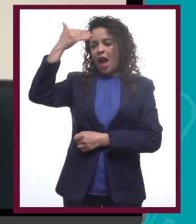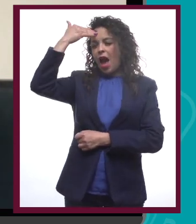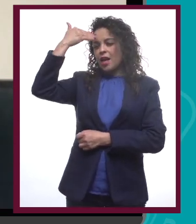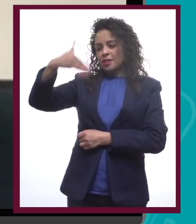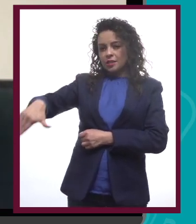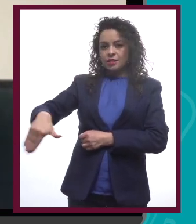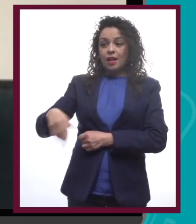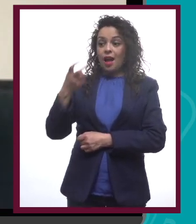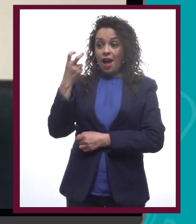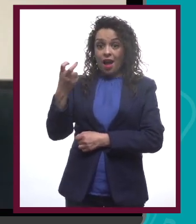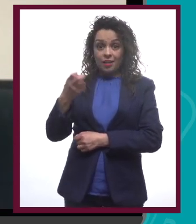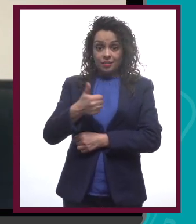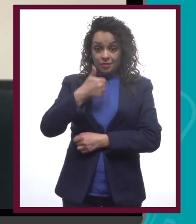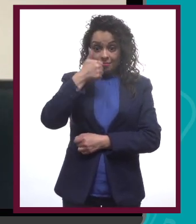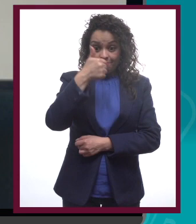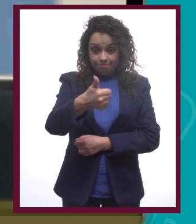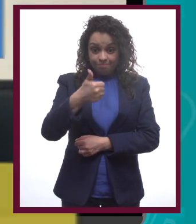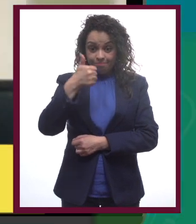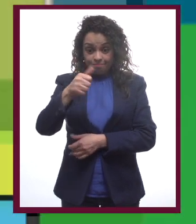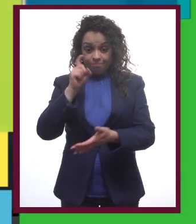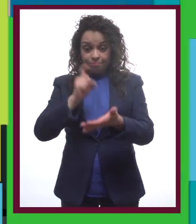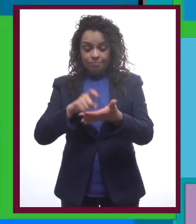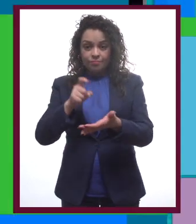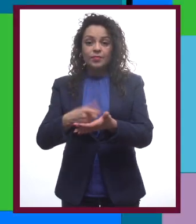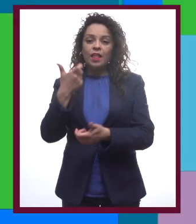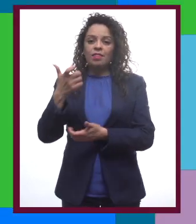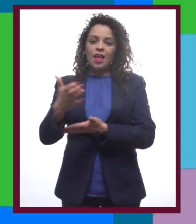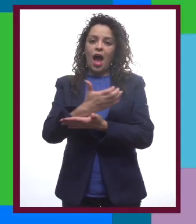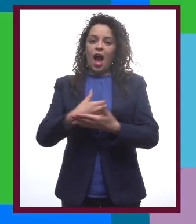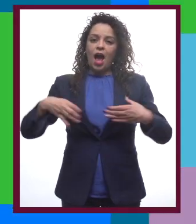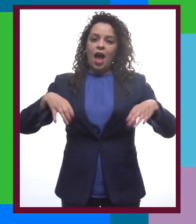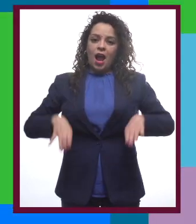sabemos, se traducen en monetización.